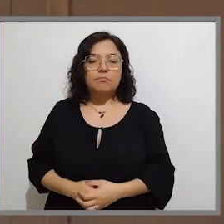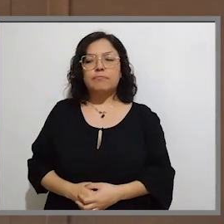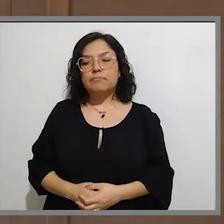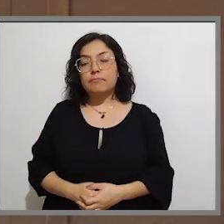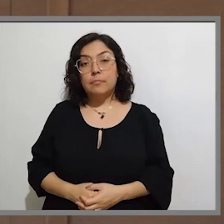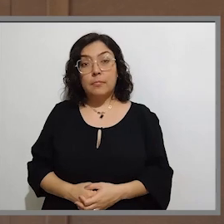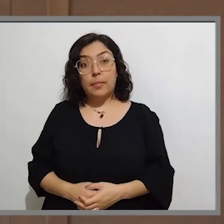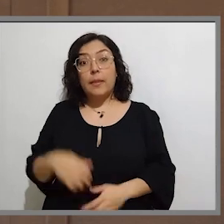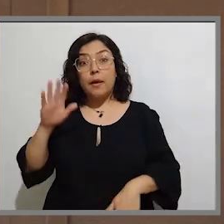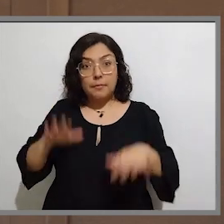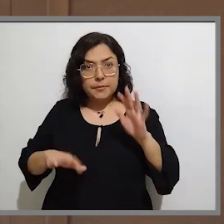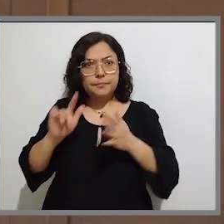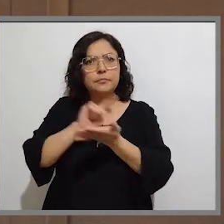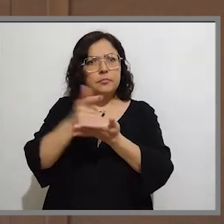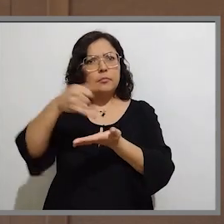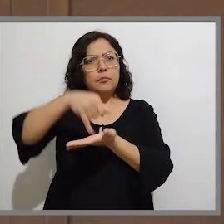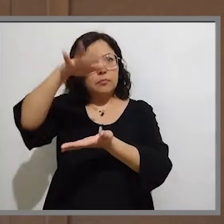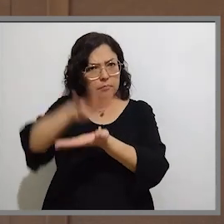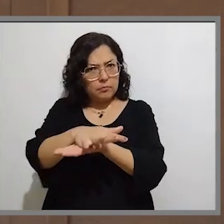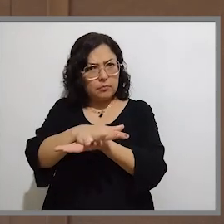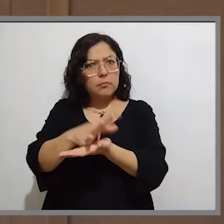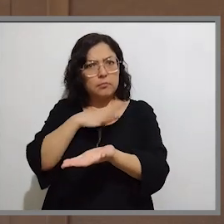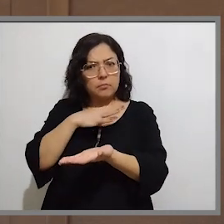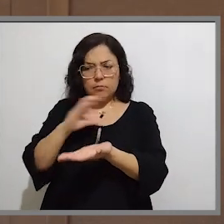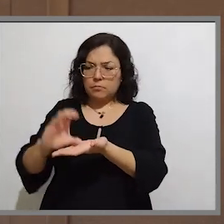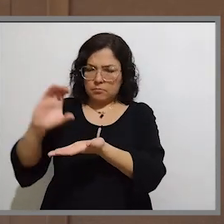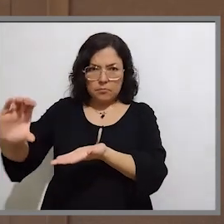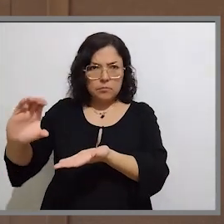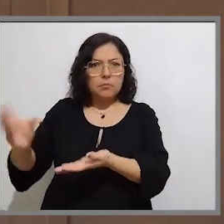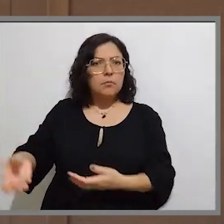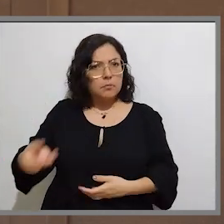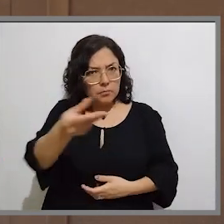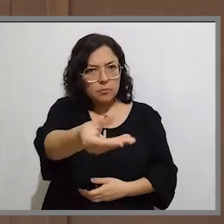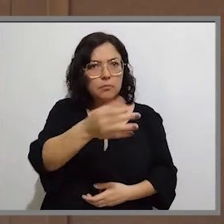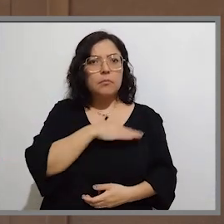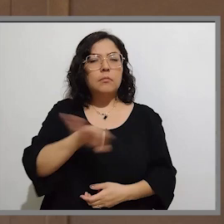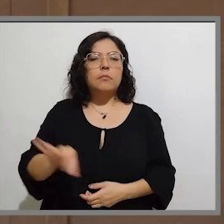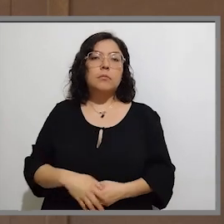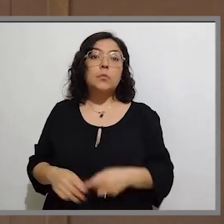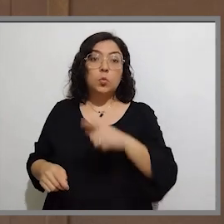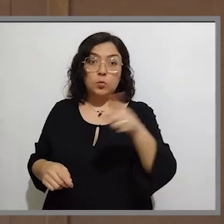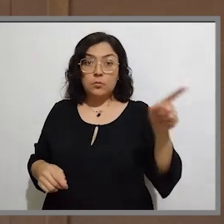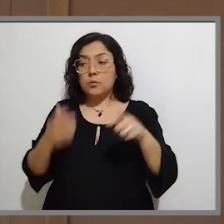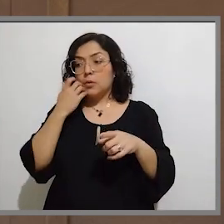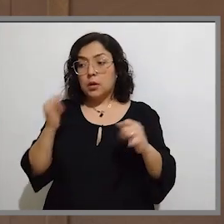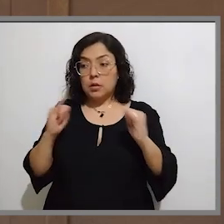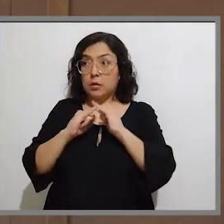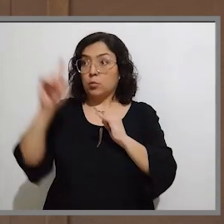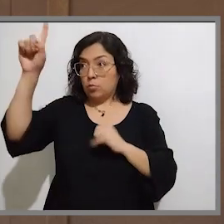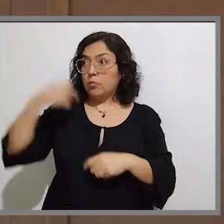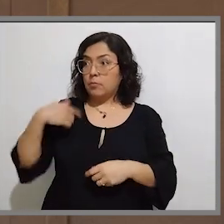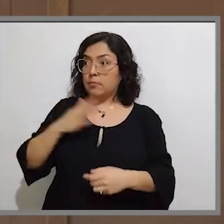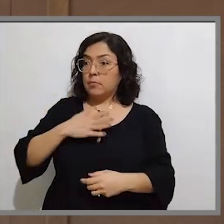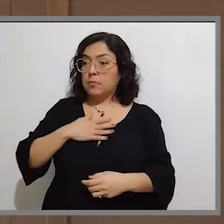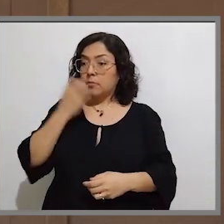también tenemos algunos ejemplares impresos. Si usted está interesado en algún ejemplar impreso, si es alguna institución que esté interesada en estos